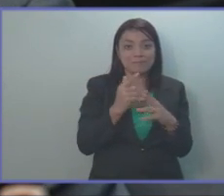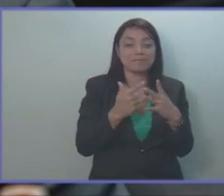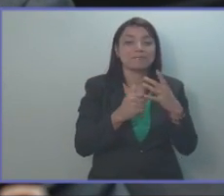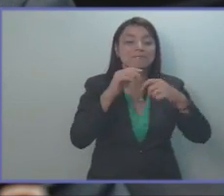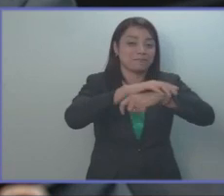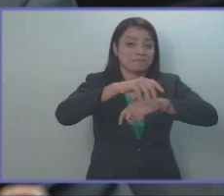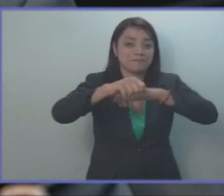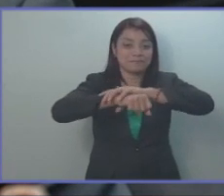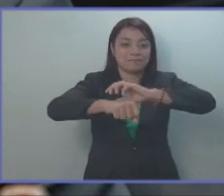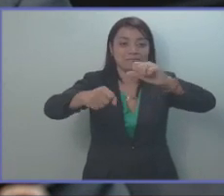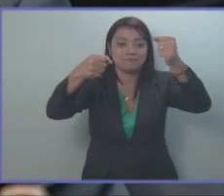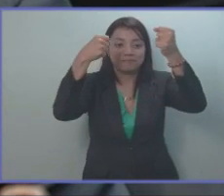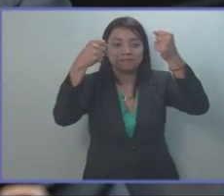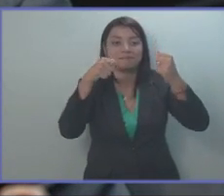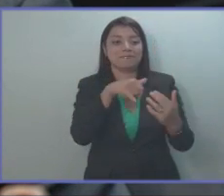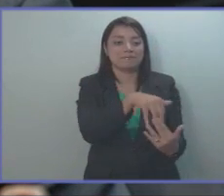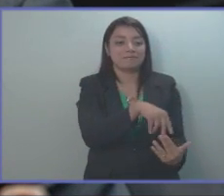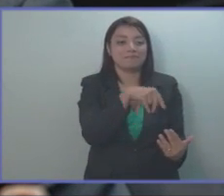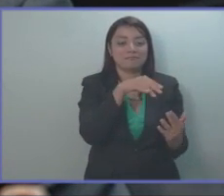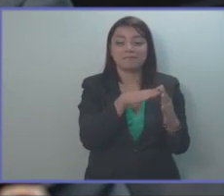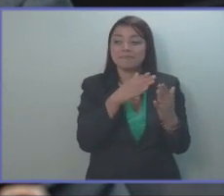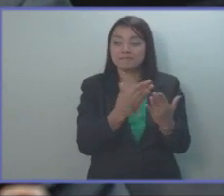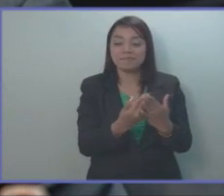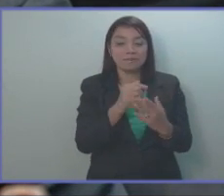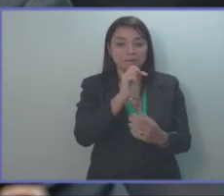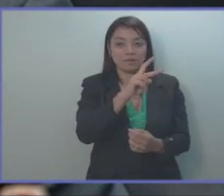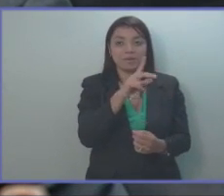penitenciaria. Expediente